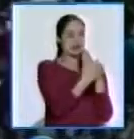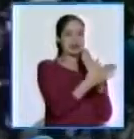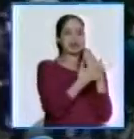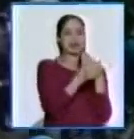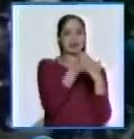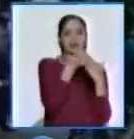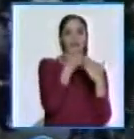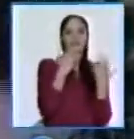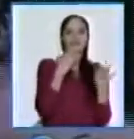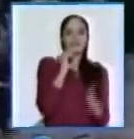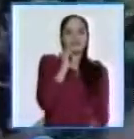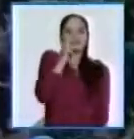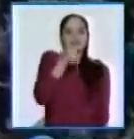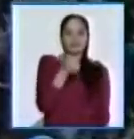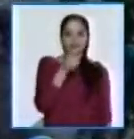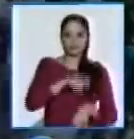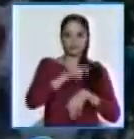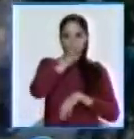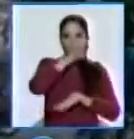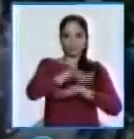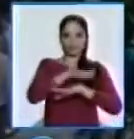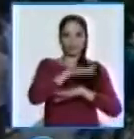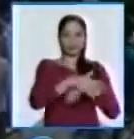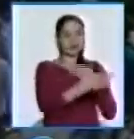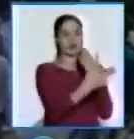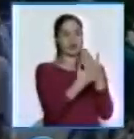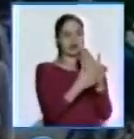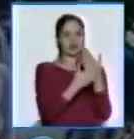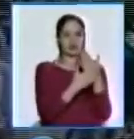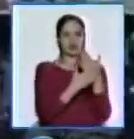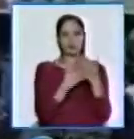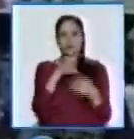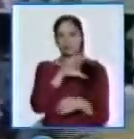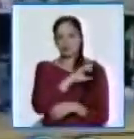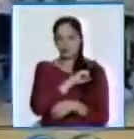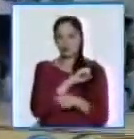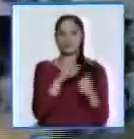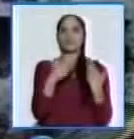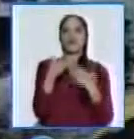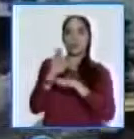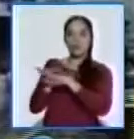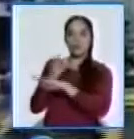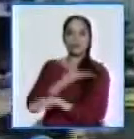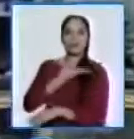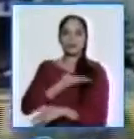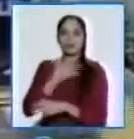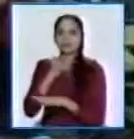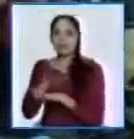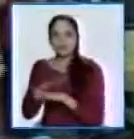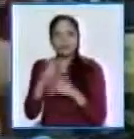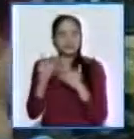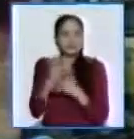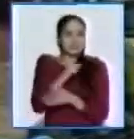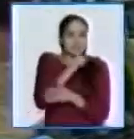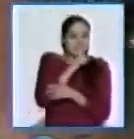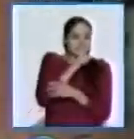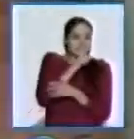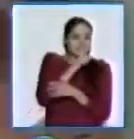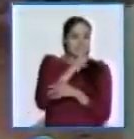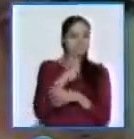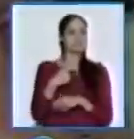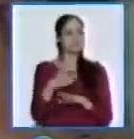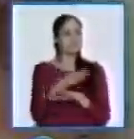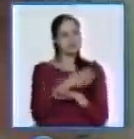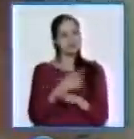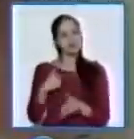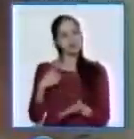día siguiente, cerca de las 2 de la tarde. En medio del dolor, nadie sabía cómo decírselo a Silvia. Cuando iba llegando, vi un poco